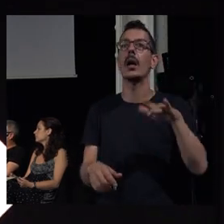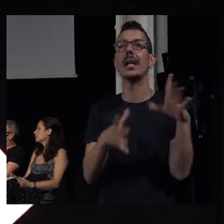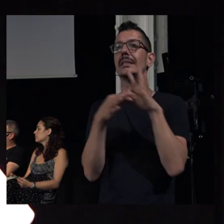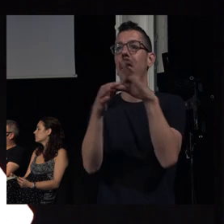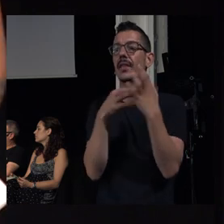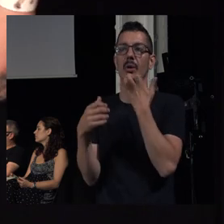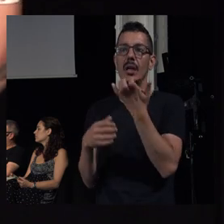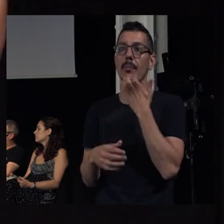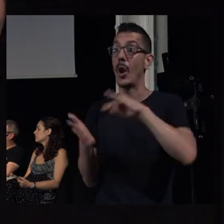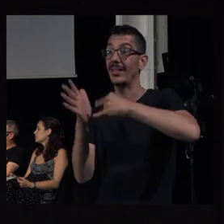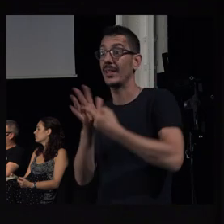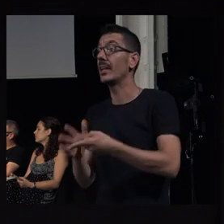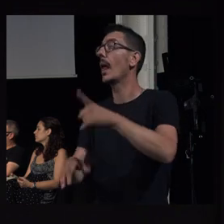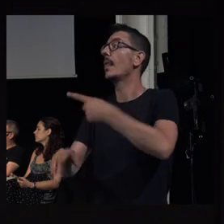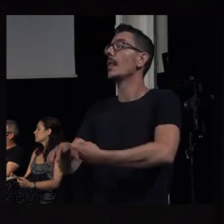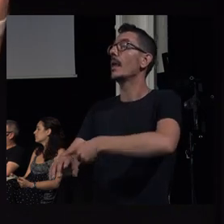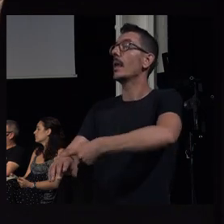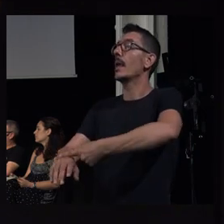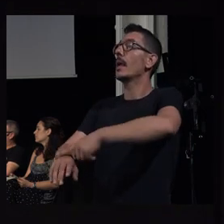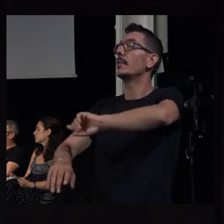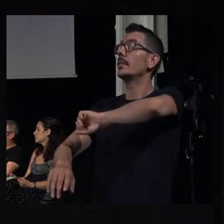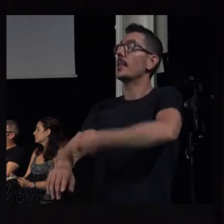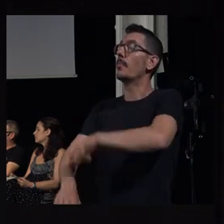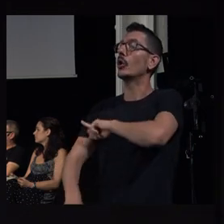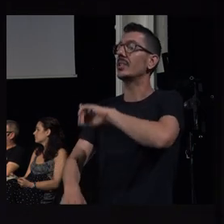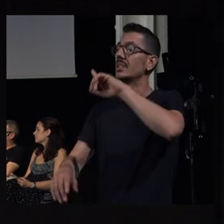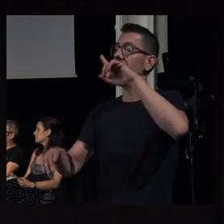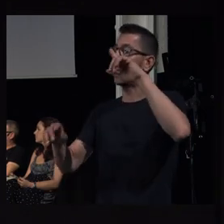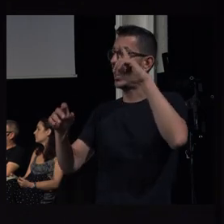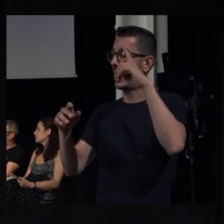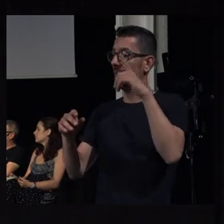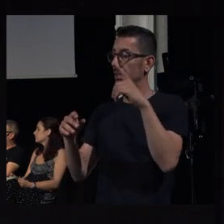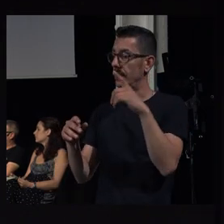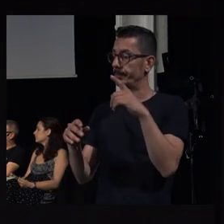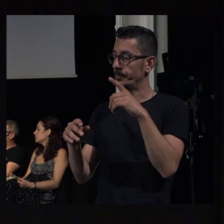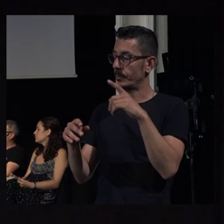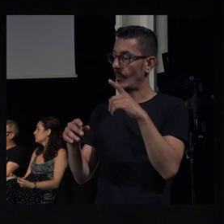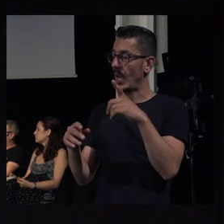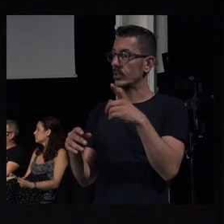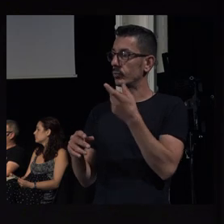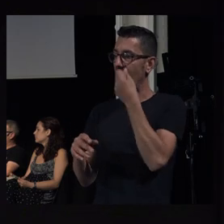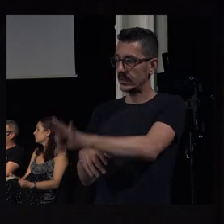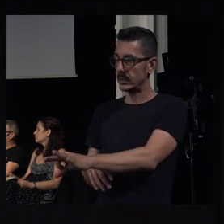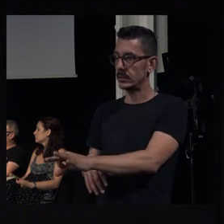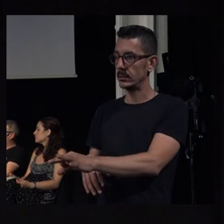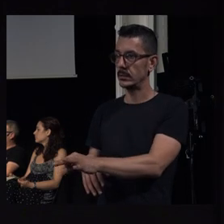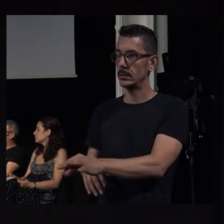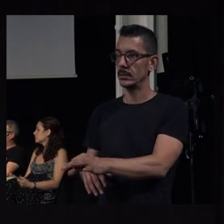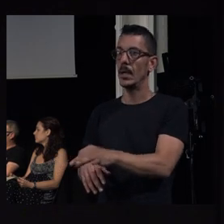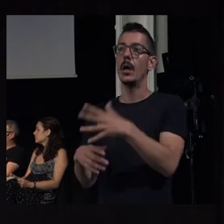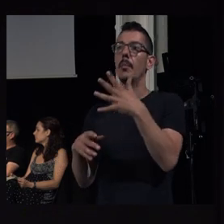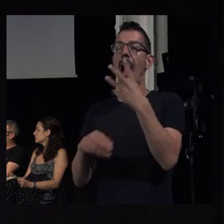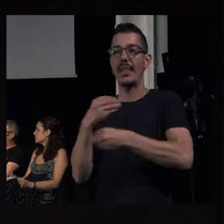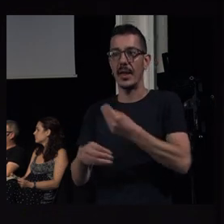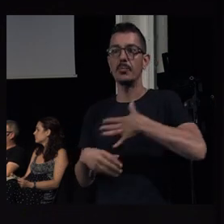de deporte es una crack, puedes hacer unas políticas queer desde deporte que te cagas. Por ejemplo, ni un duro, ni un euro